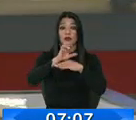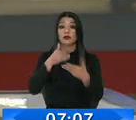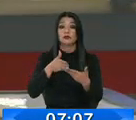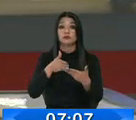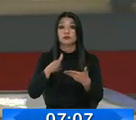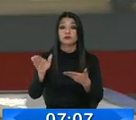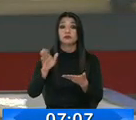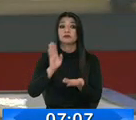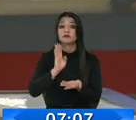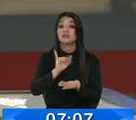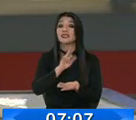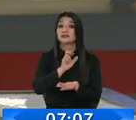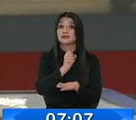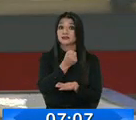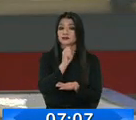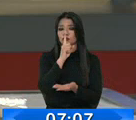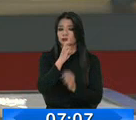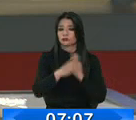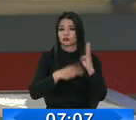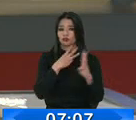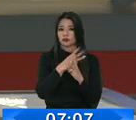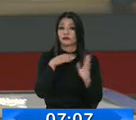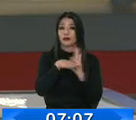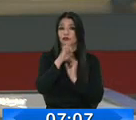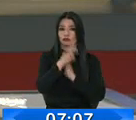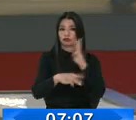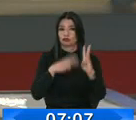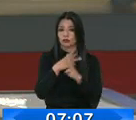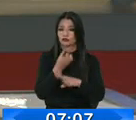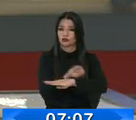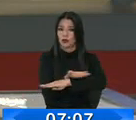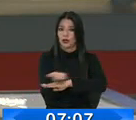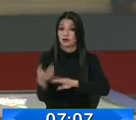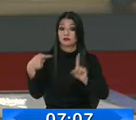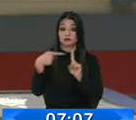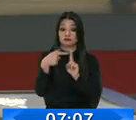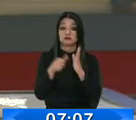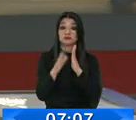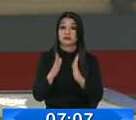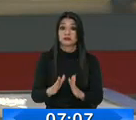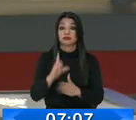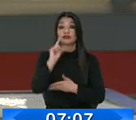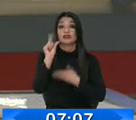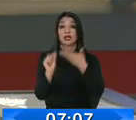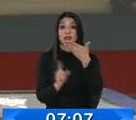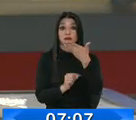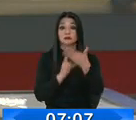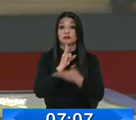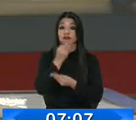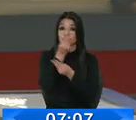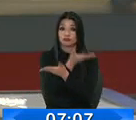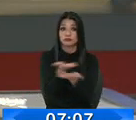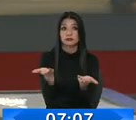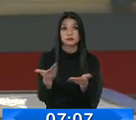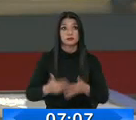tal como lo sugirió el Banco Mundial, así lo afirmó el ministro de Finanzas Richard Martínez desde Estados Unidos. Veamos.